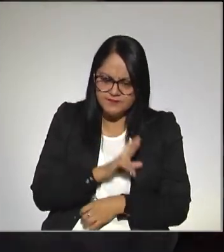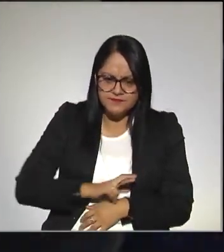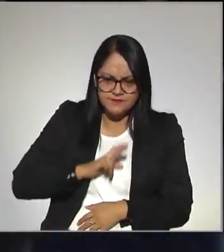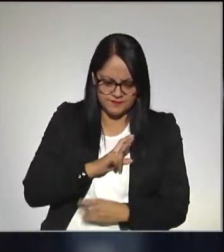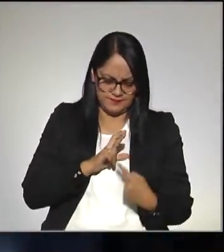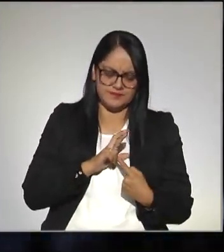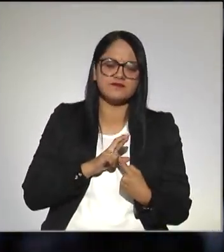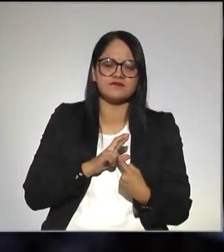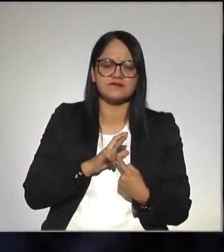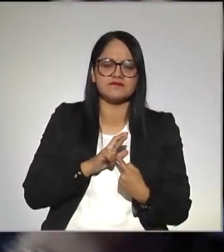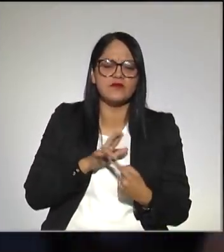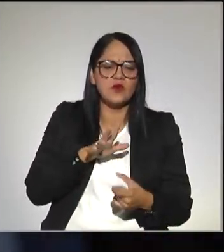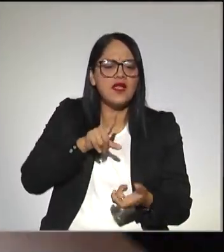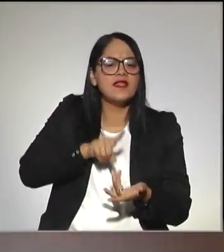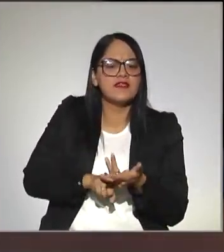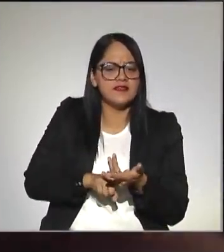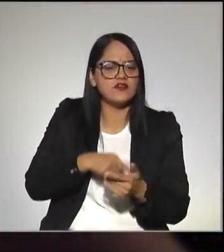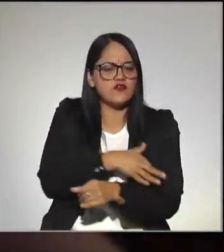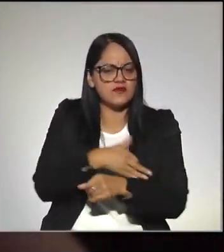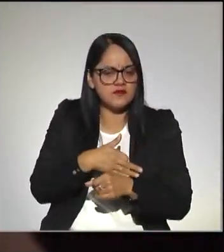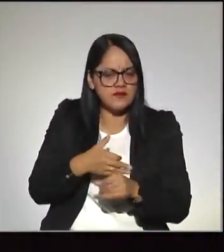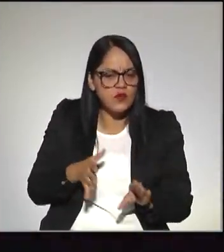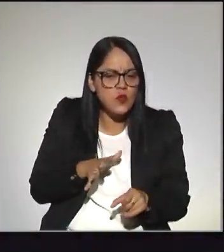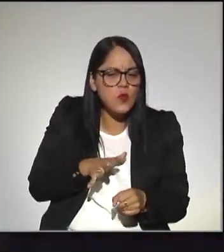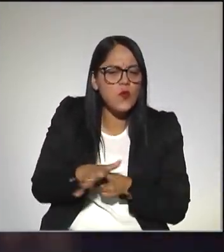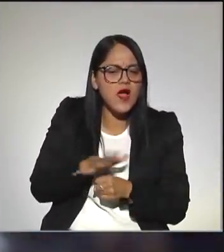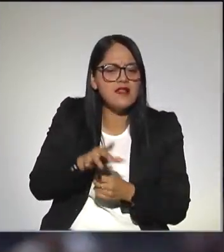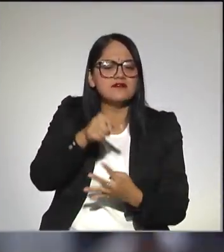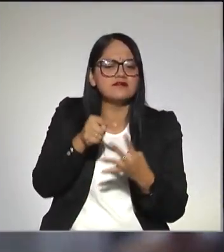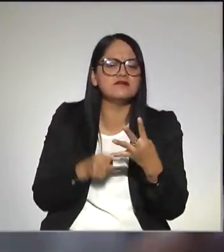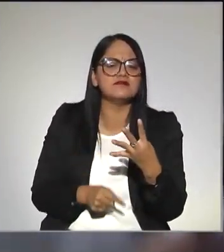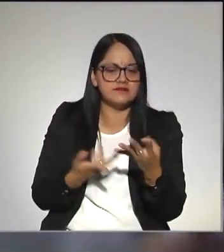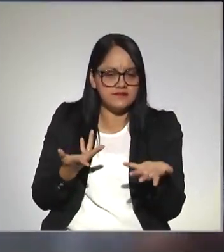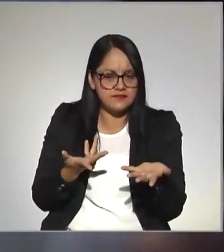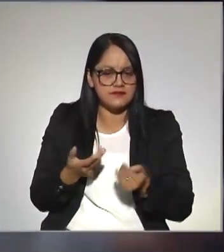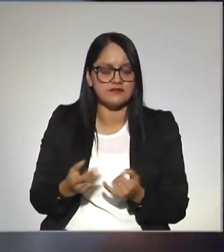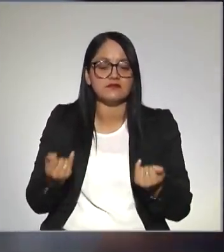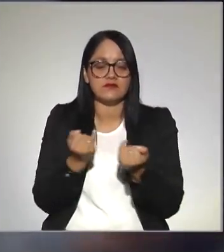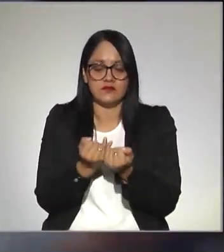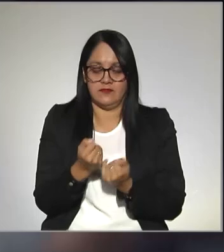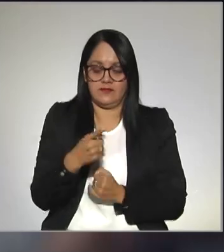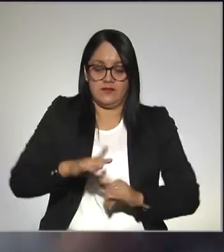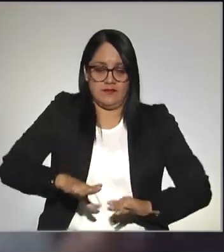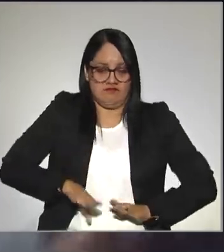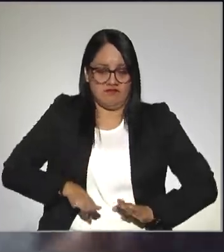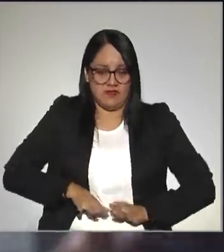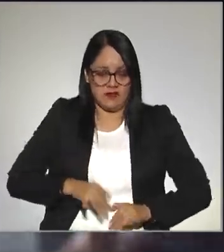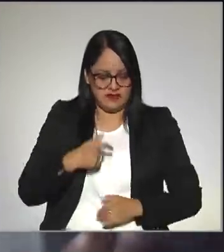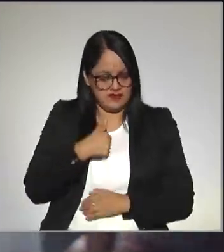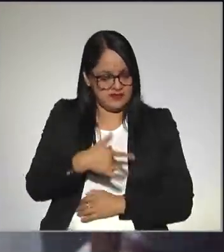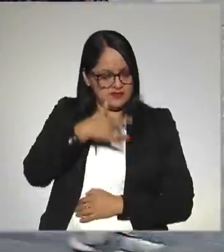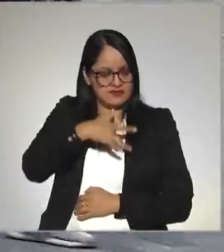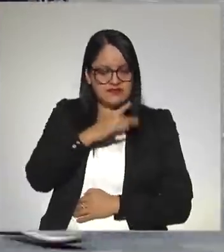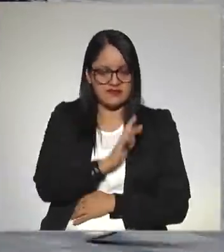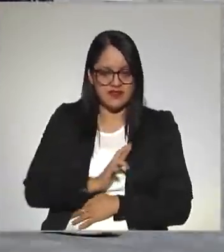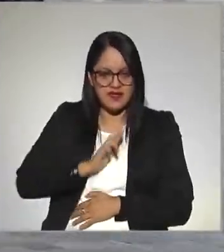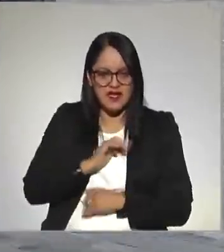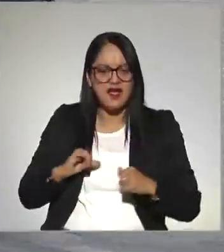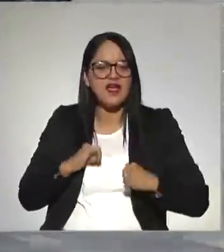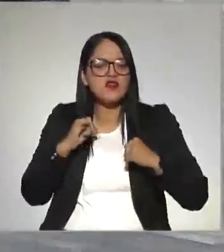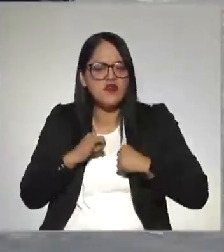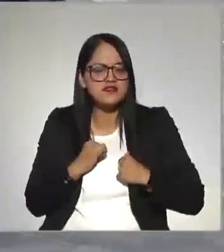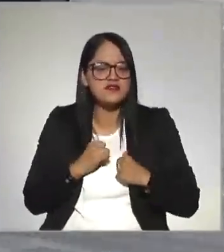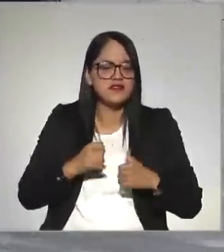suelen generarse dentro del núcleo familiar? ¿Qué tipo de actitudes despiertan este sentimiento en adolescentes